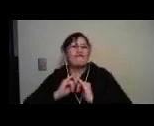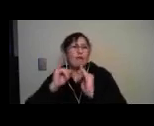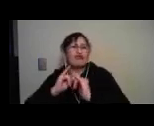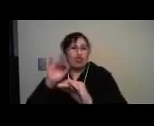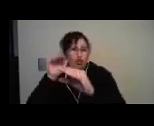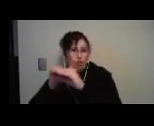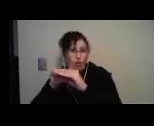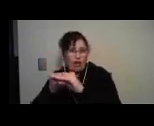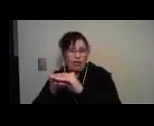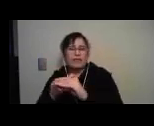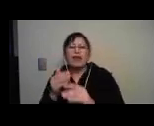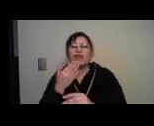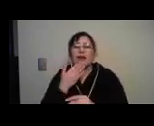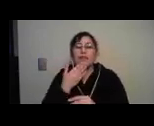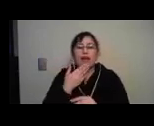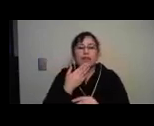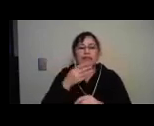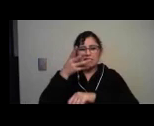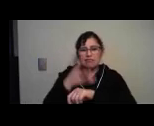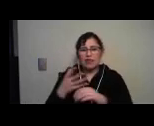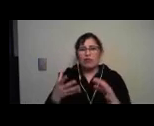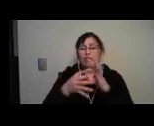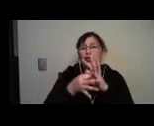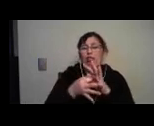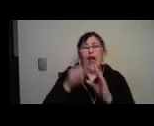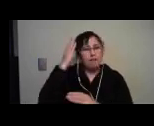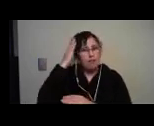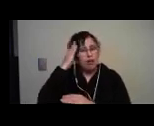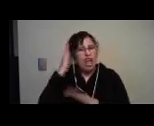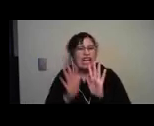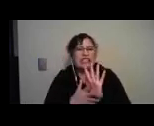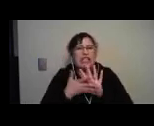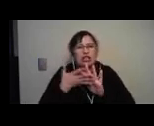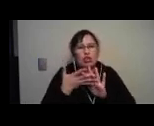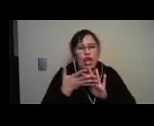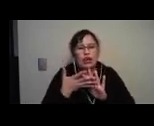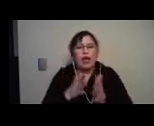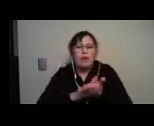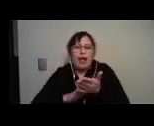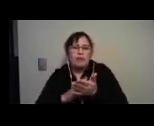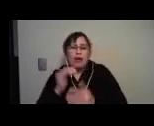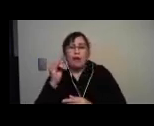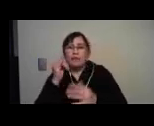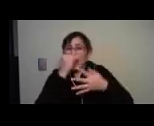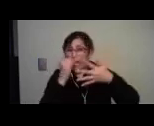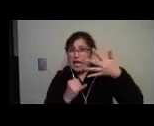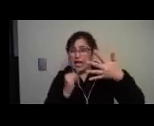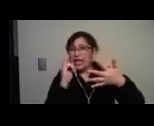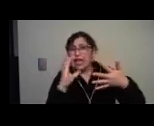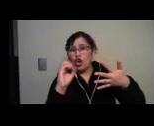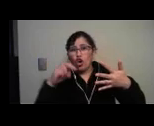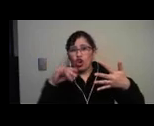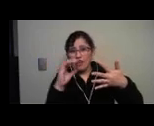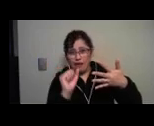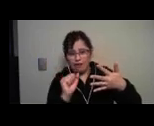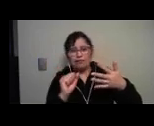representada además por la memoria sensorial, que tiene que ver con las diferentes fuentes, ¿cierto? Que puede ser icónica o eoica, ¿cierto? Dependiendo